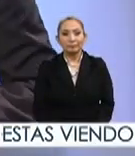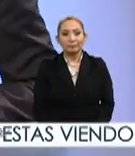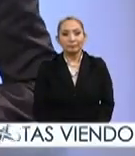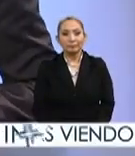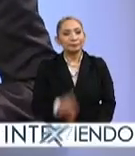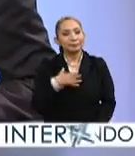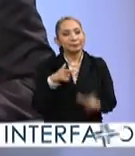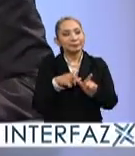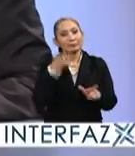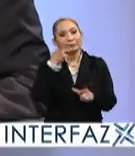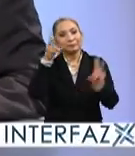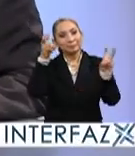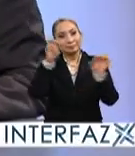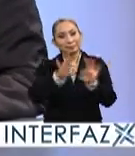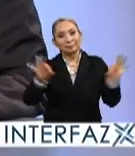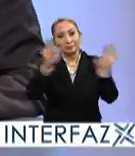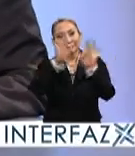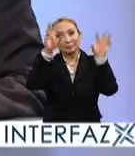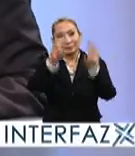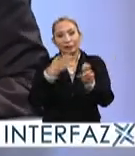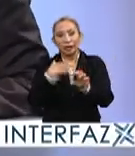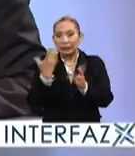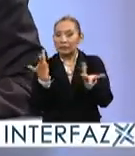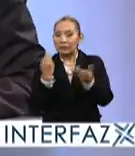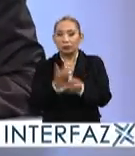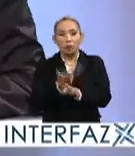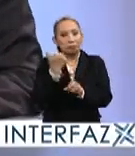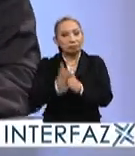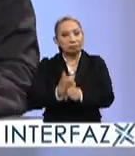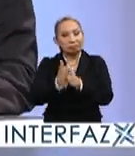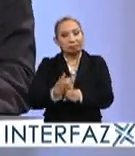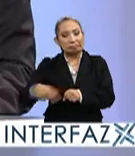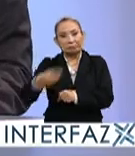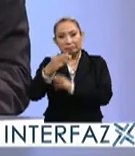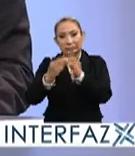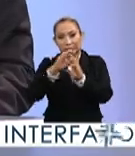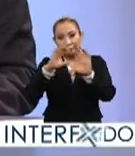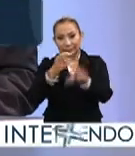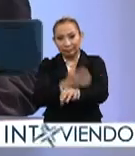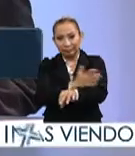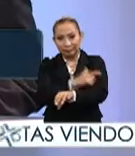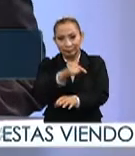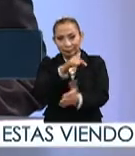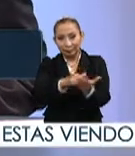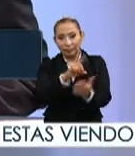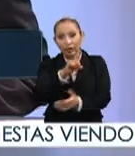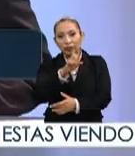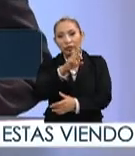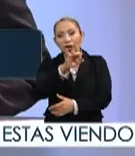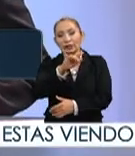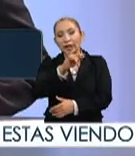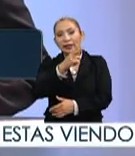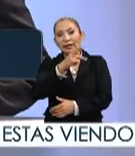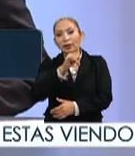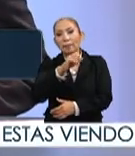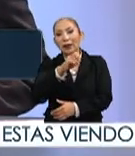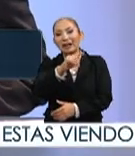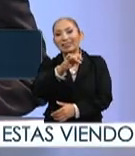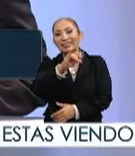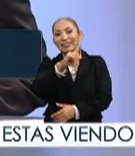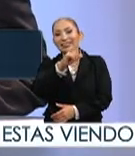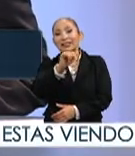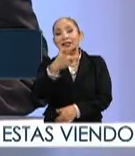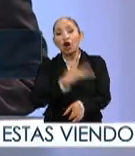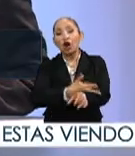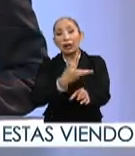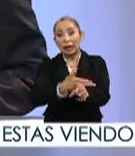Y bueno, seguimos hablando de este importante tema que agobia mucho a nuestro planeta. Nos acompaña en el estudio el doctor José Ignacio Martínez Cortés. Él